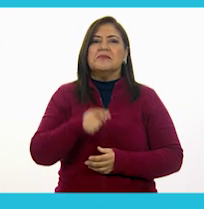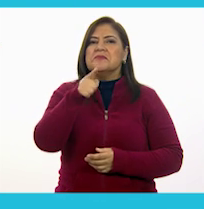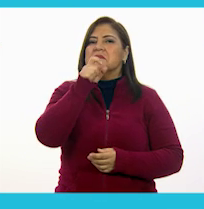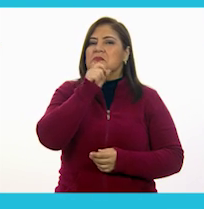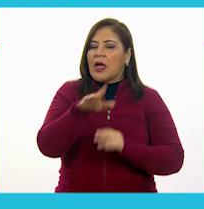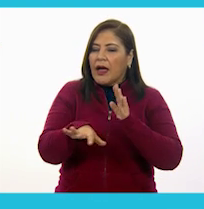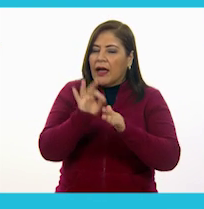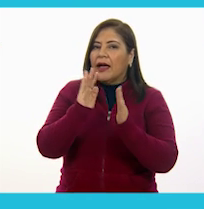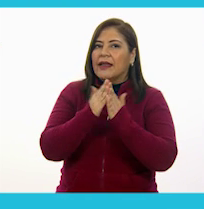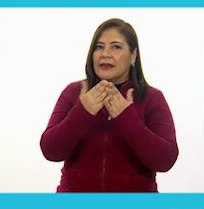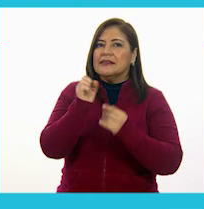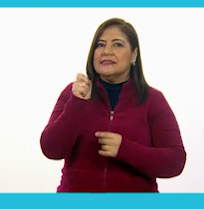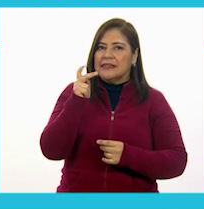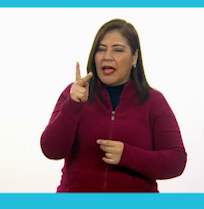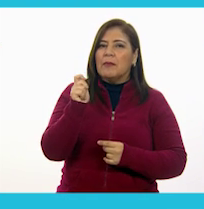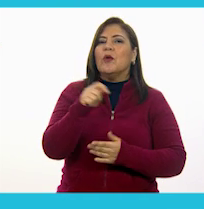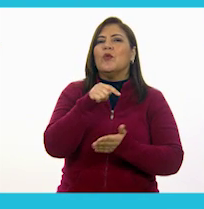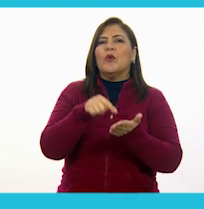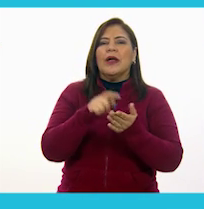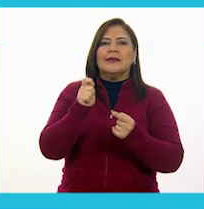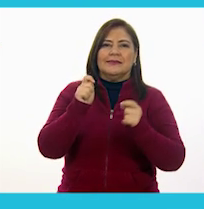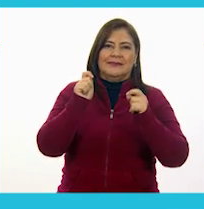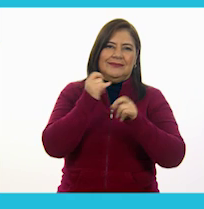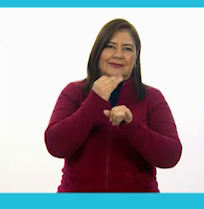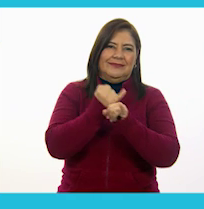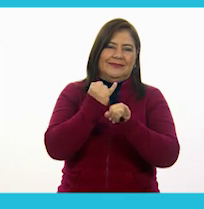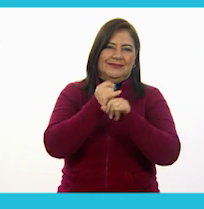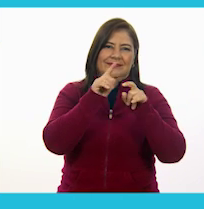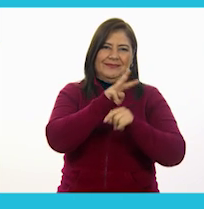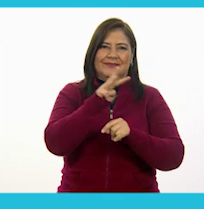También puedes encontrar los libros de texto en la página